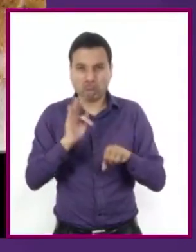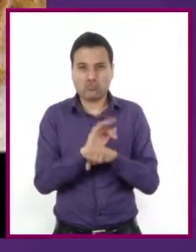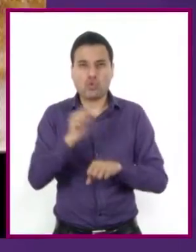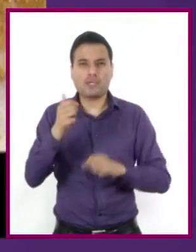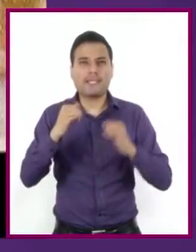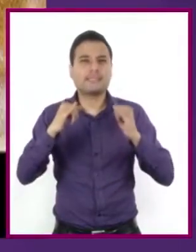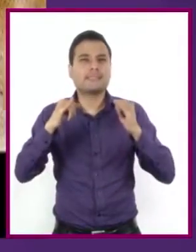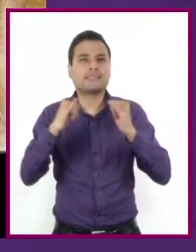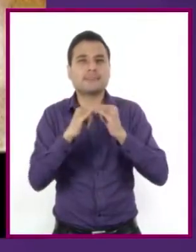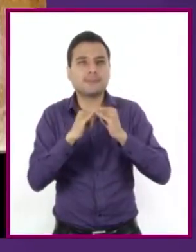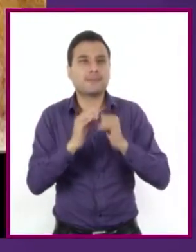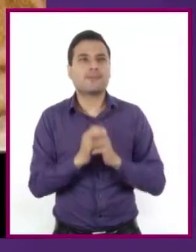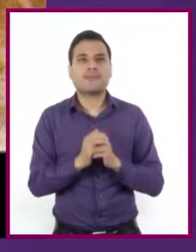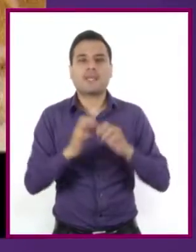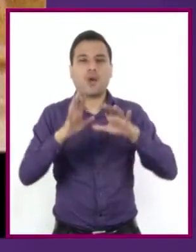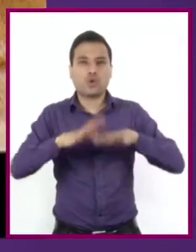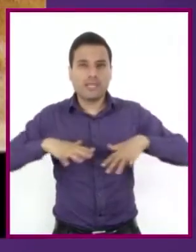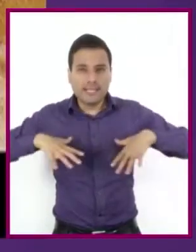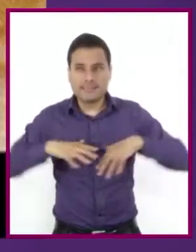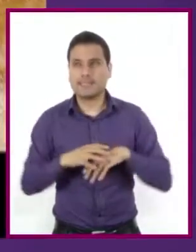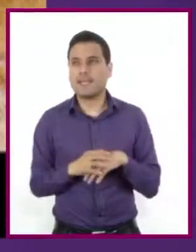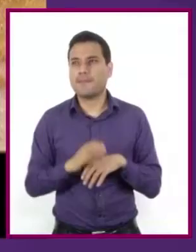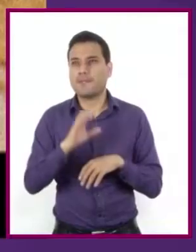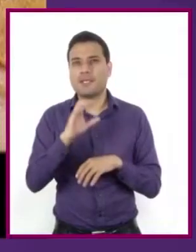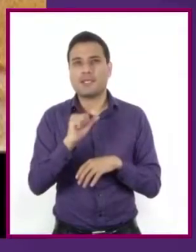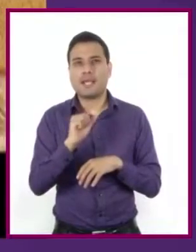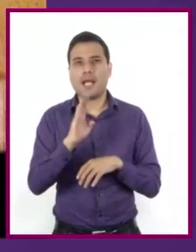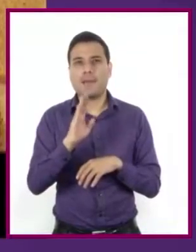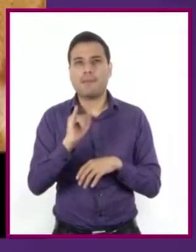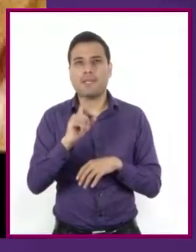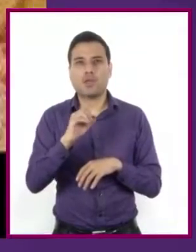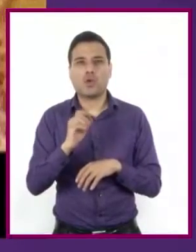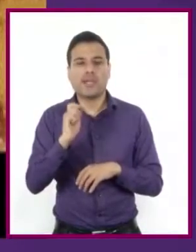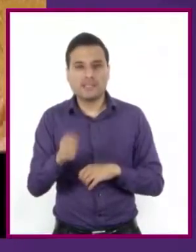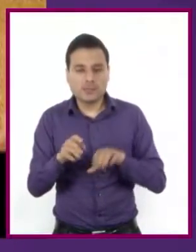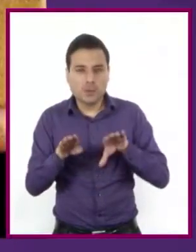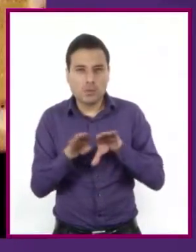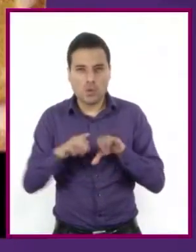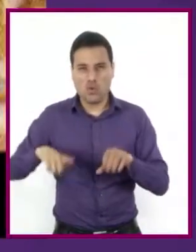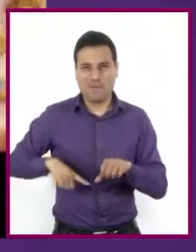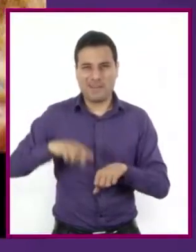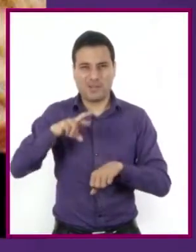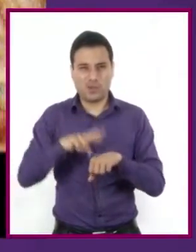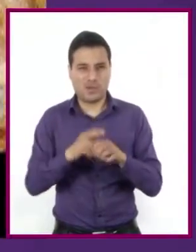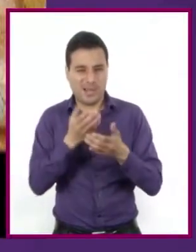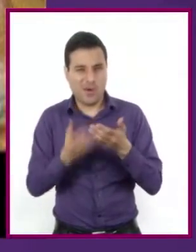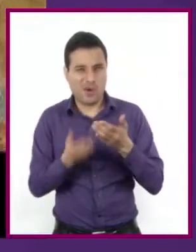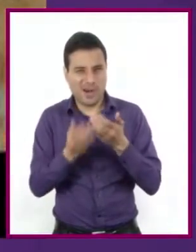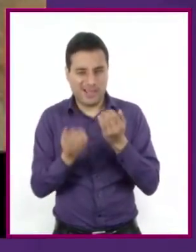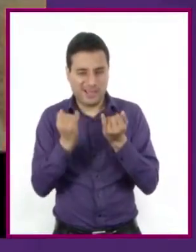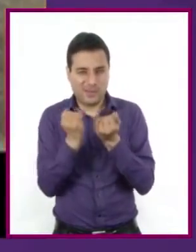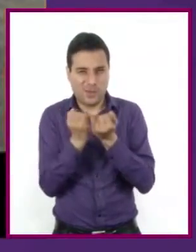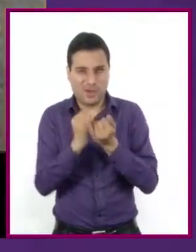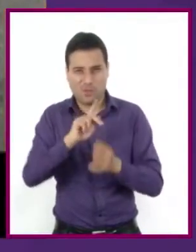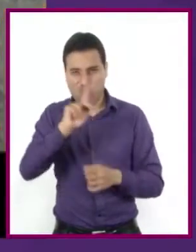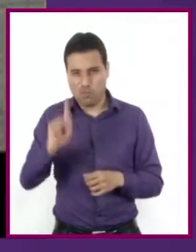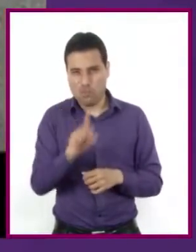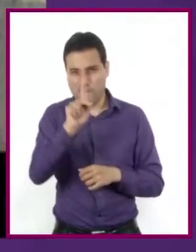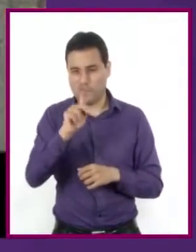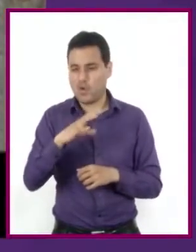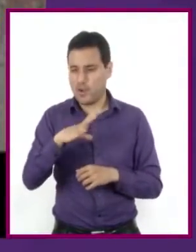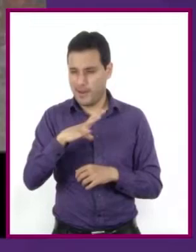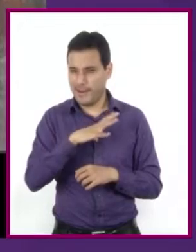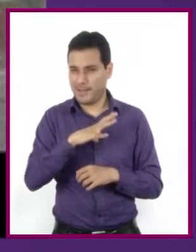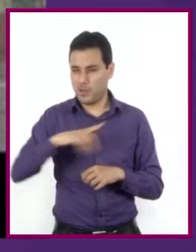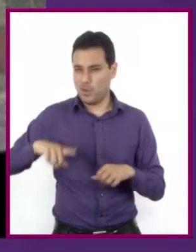la audiencia, un cabildo, que era el cabildo como tenemos actualmente en los pueblos, ¿no?